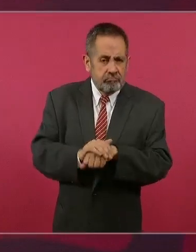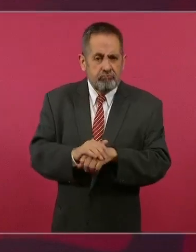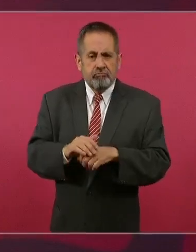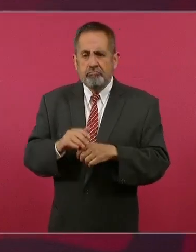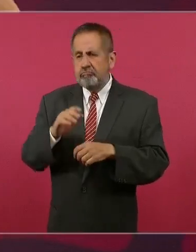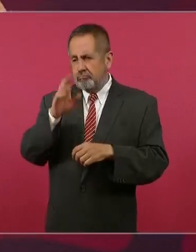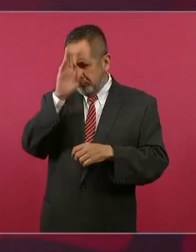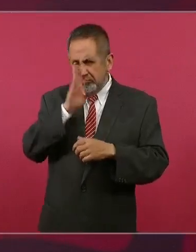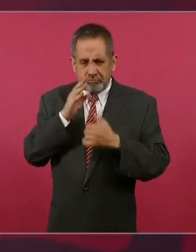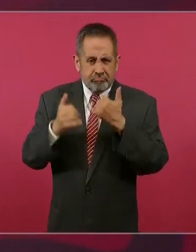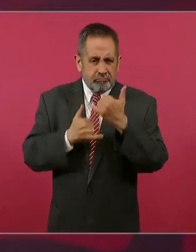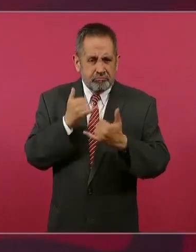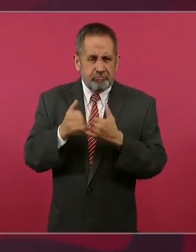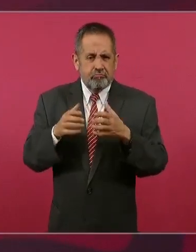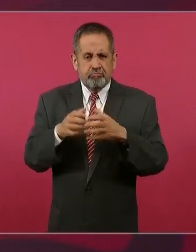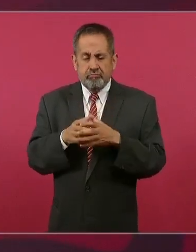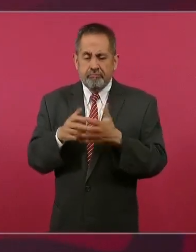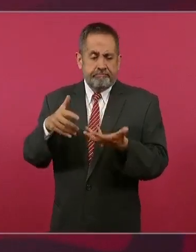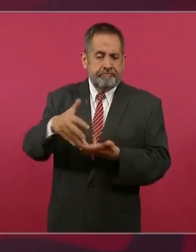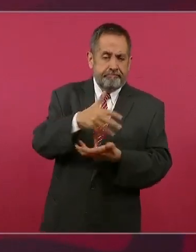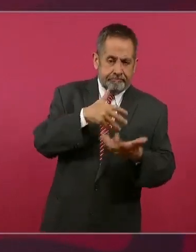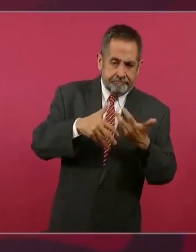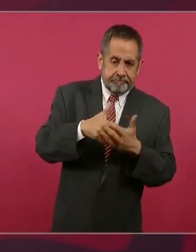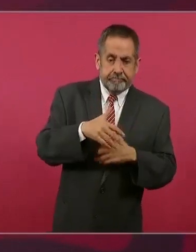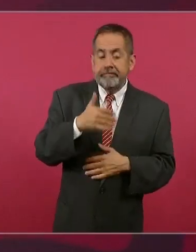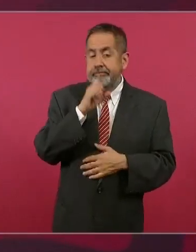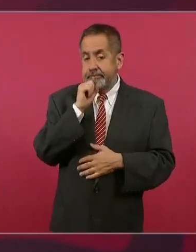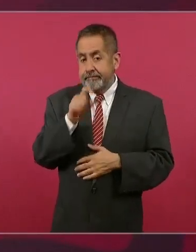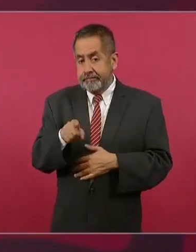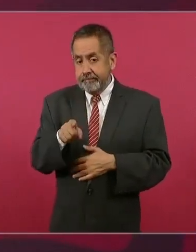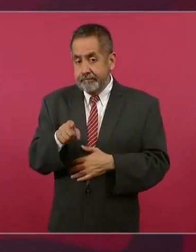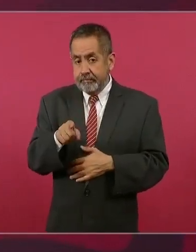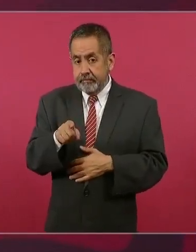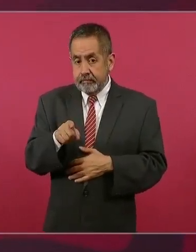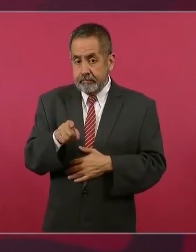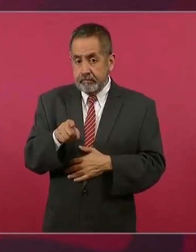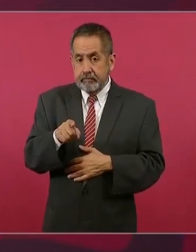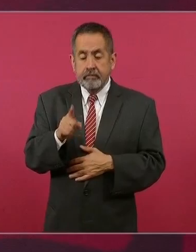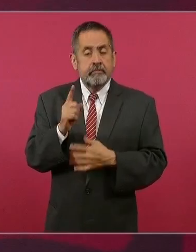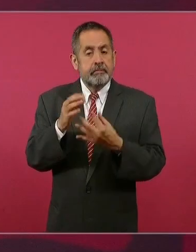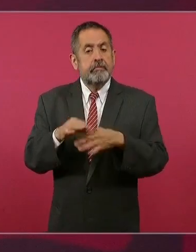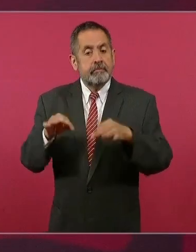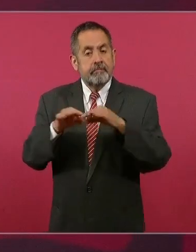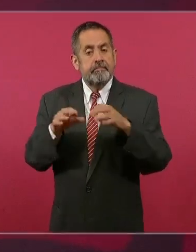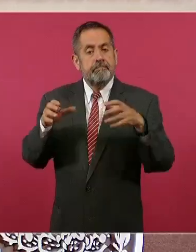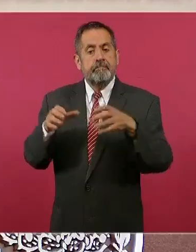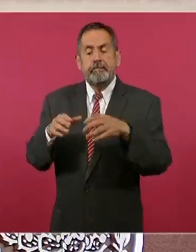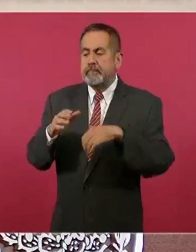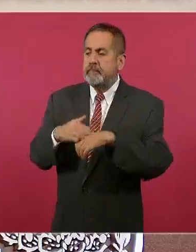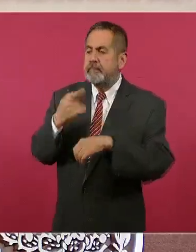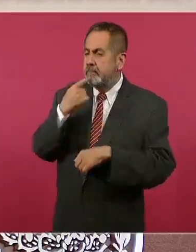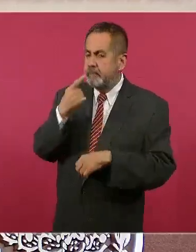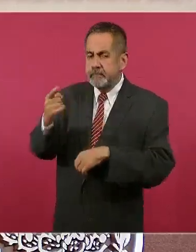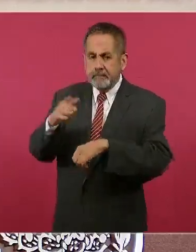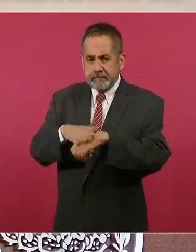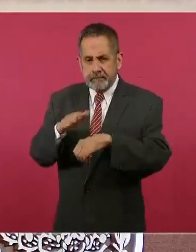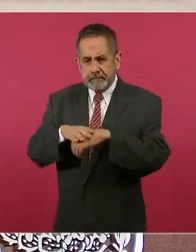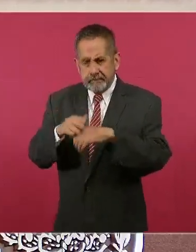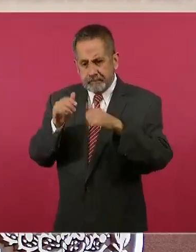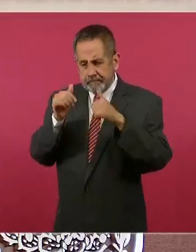el recreo, estar, es la parte social. Y en ese sentido, era importante mencionar esto para que